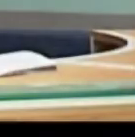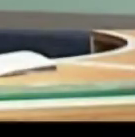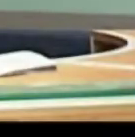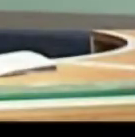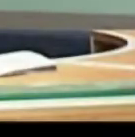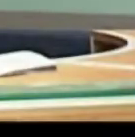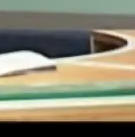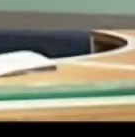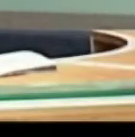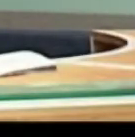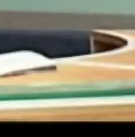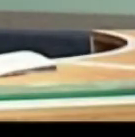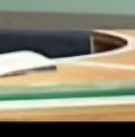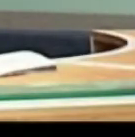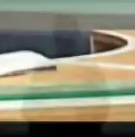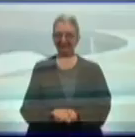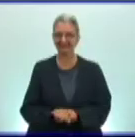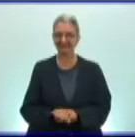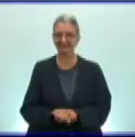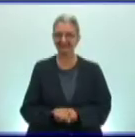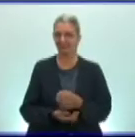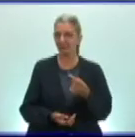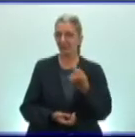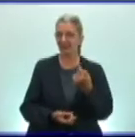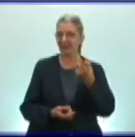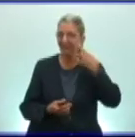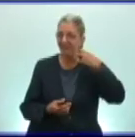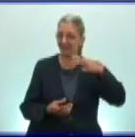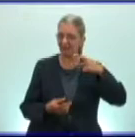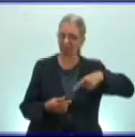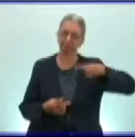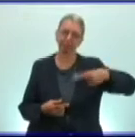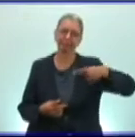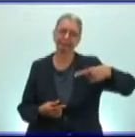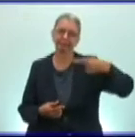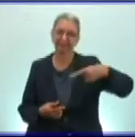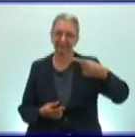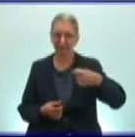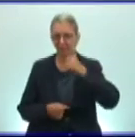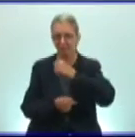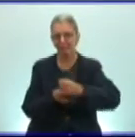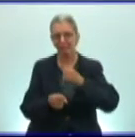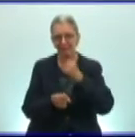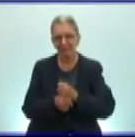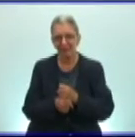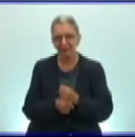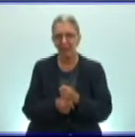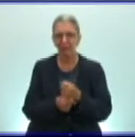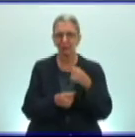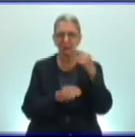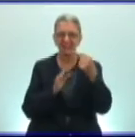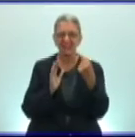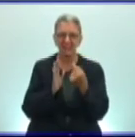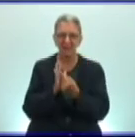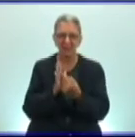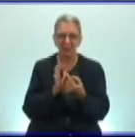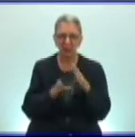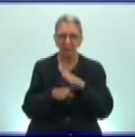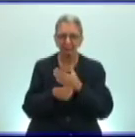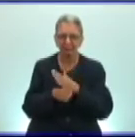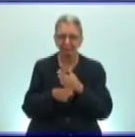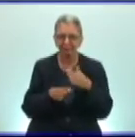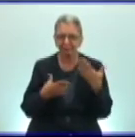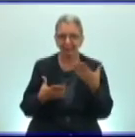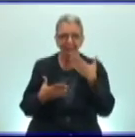En nuestra vida cotidiana constantemente estamos utilizando símbolos que nos permiten